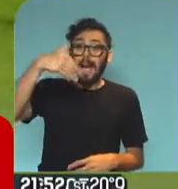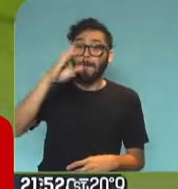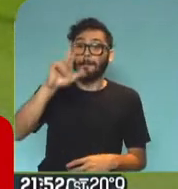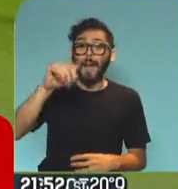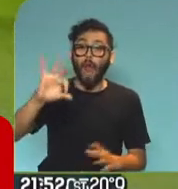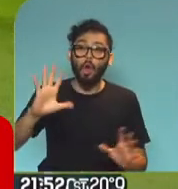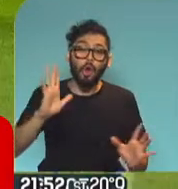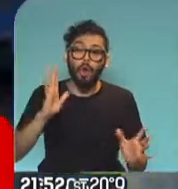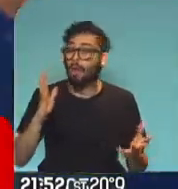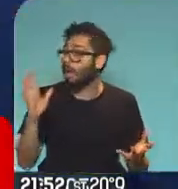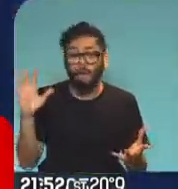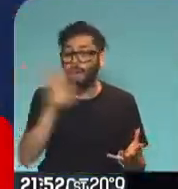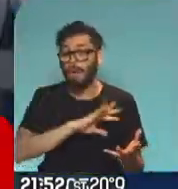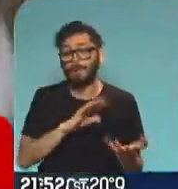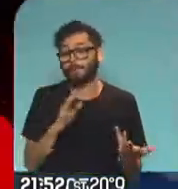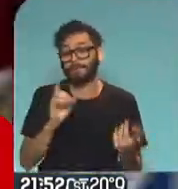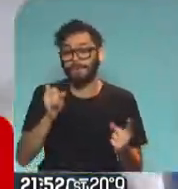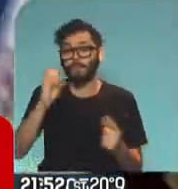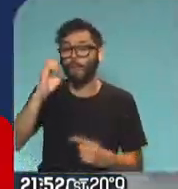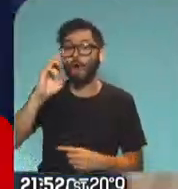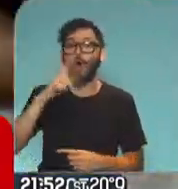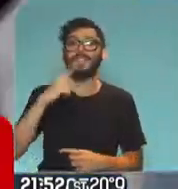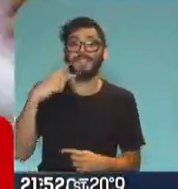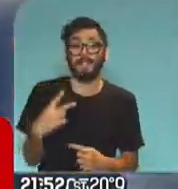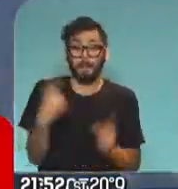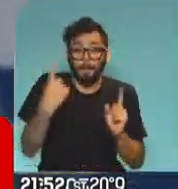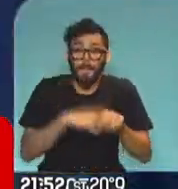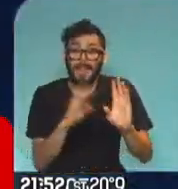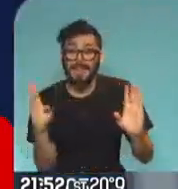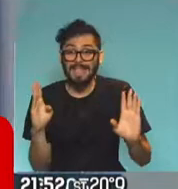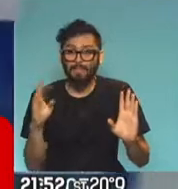Y nuevamente Orsini en el último minuto del primer tiempo.